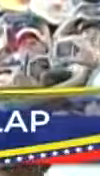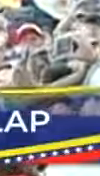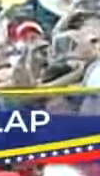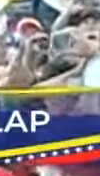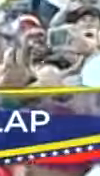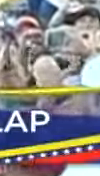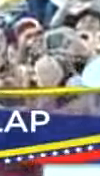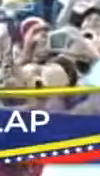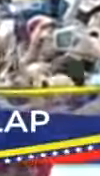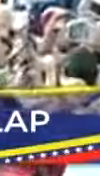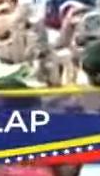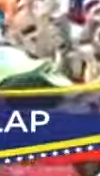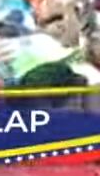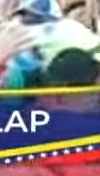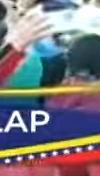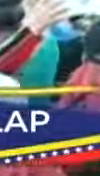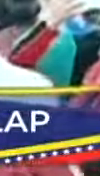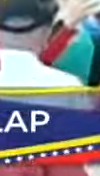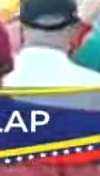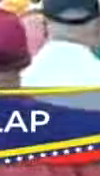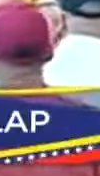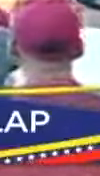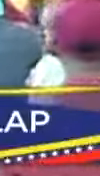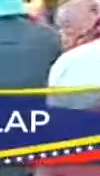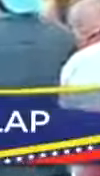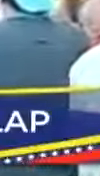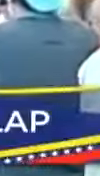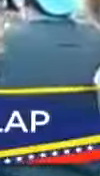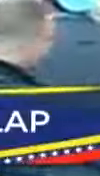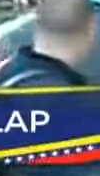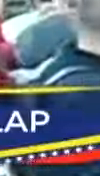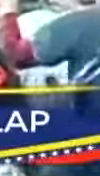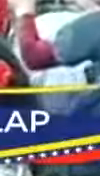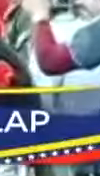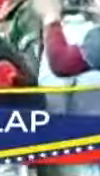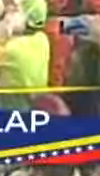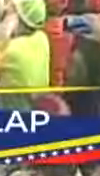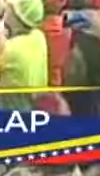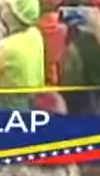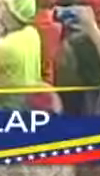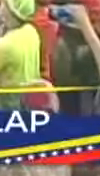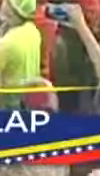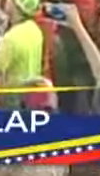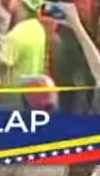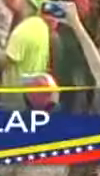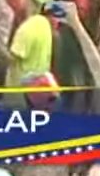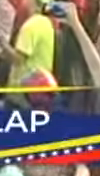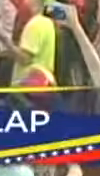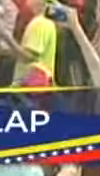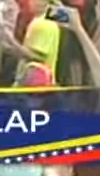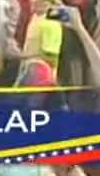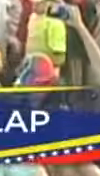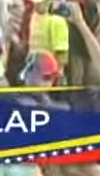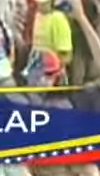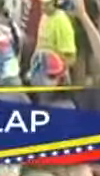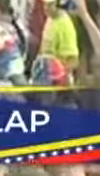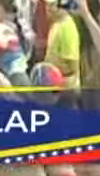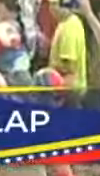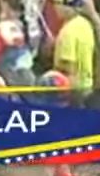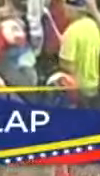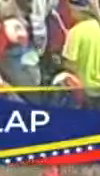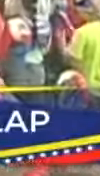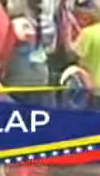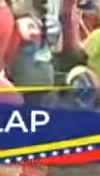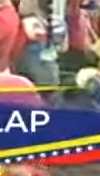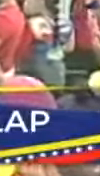presidente Nicolás Maduro Moros, el CLAP está contigo. Así le dicen a esta hora el jefe de Estado desde el estado